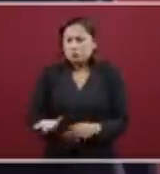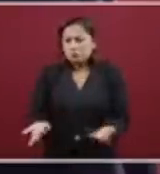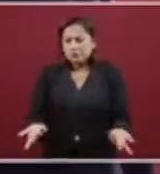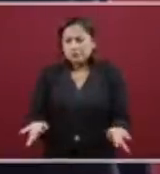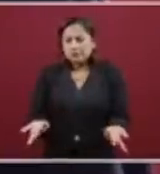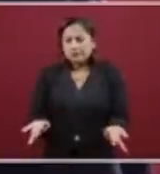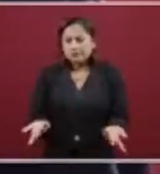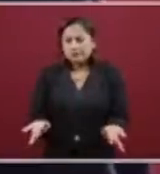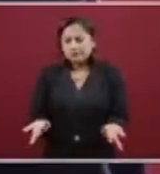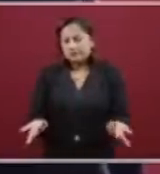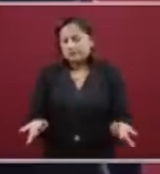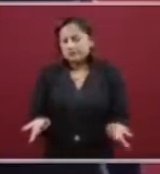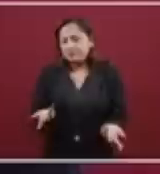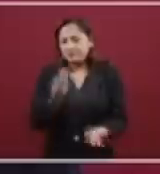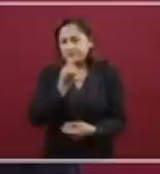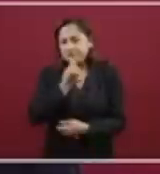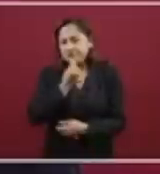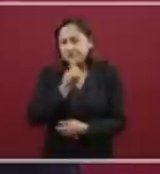ánimos